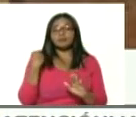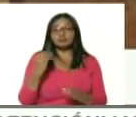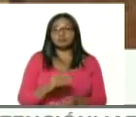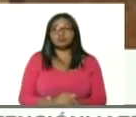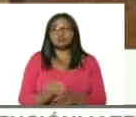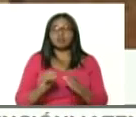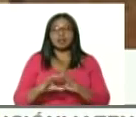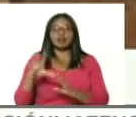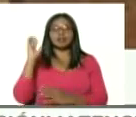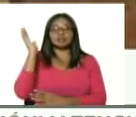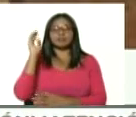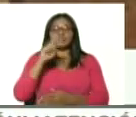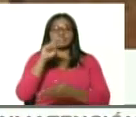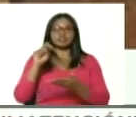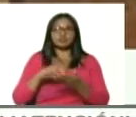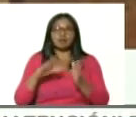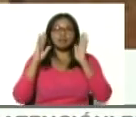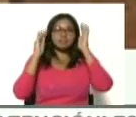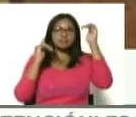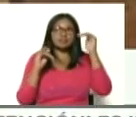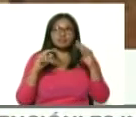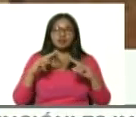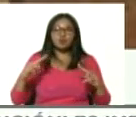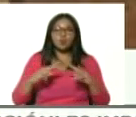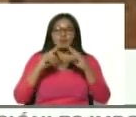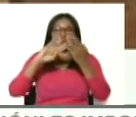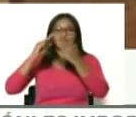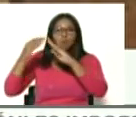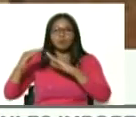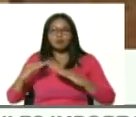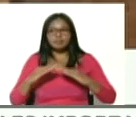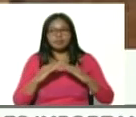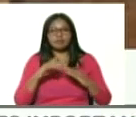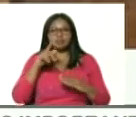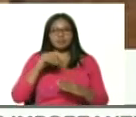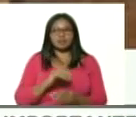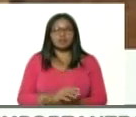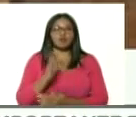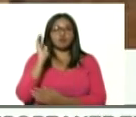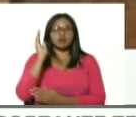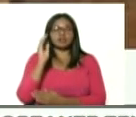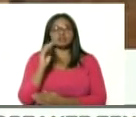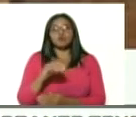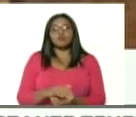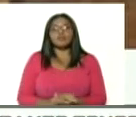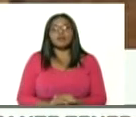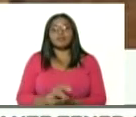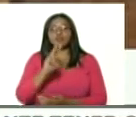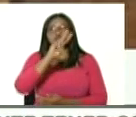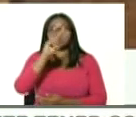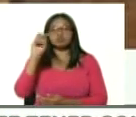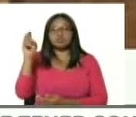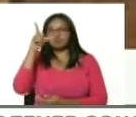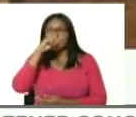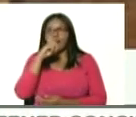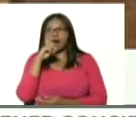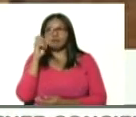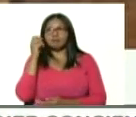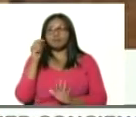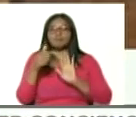Asamblea Nacional, atendiendo el encuentro con comunas y el Congreso Bicentenario de los Pueblos, y me manda una foto.